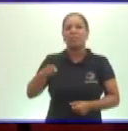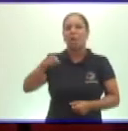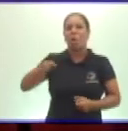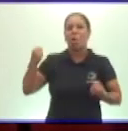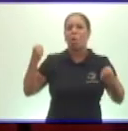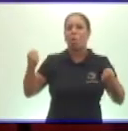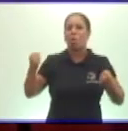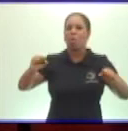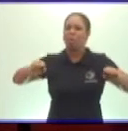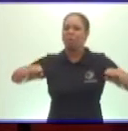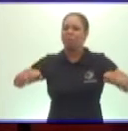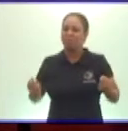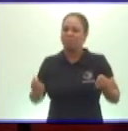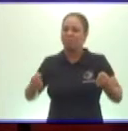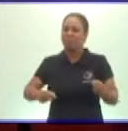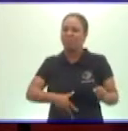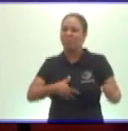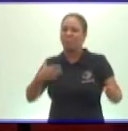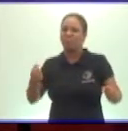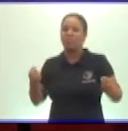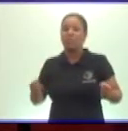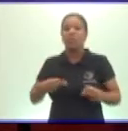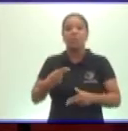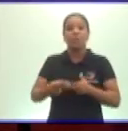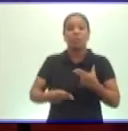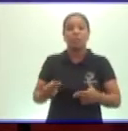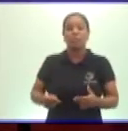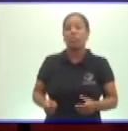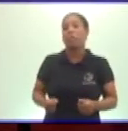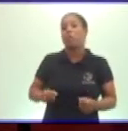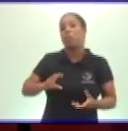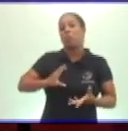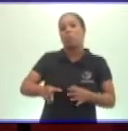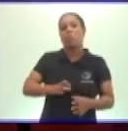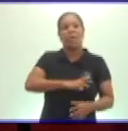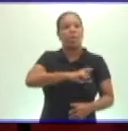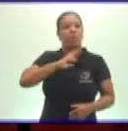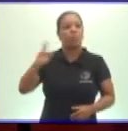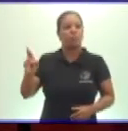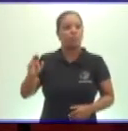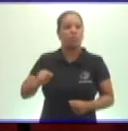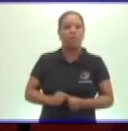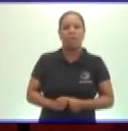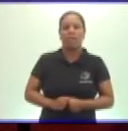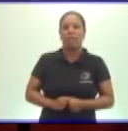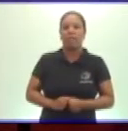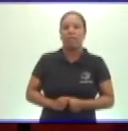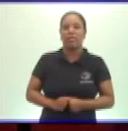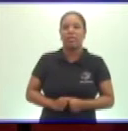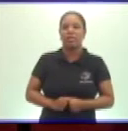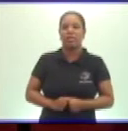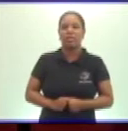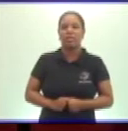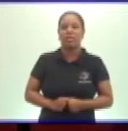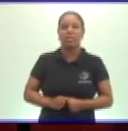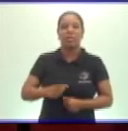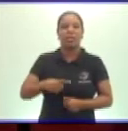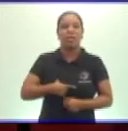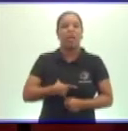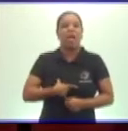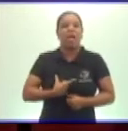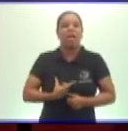de dominación. Y lo hicieron a través de métodos revolucionarios, lo hicieron a través de actitudes revolucionarias,